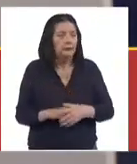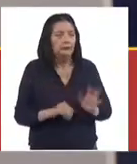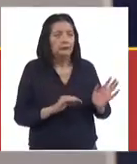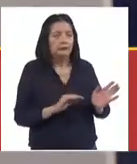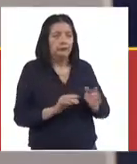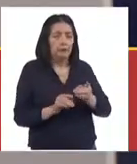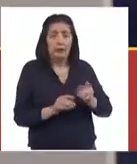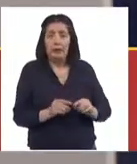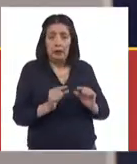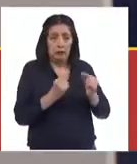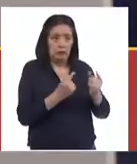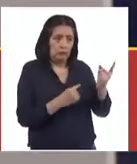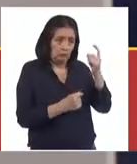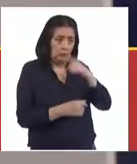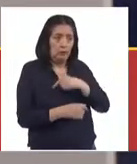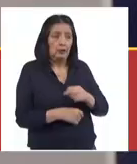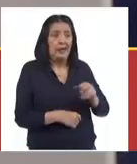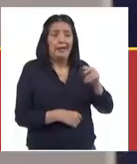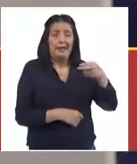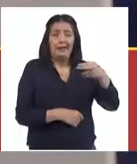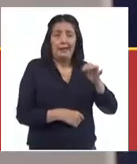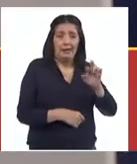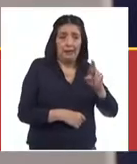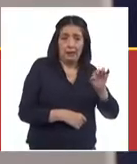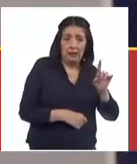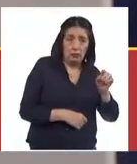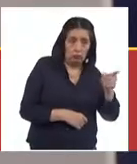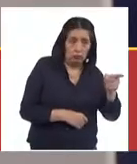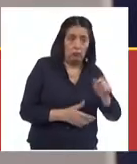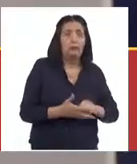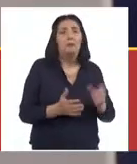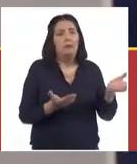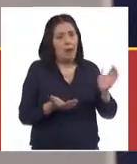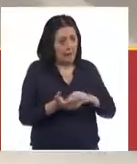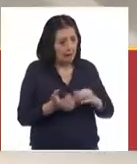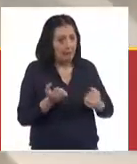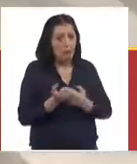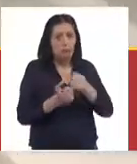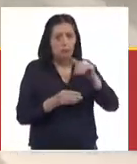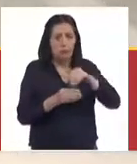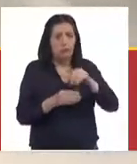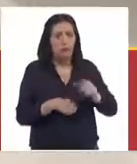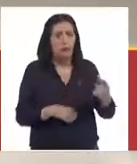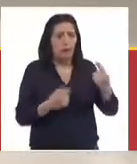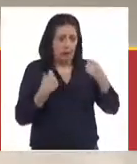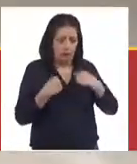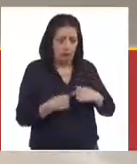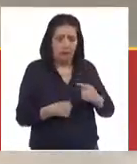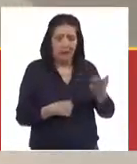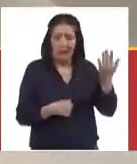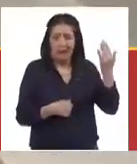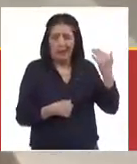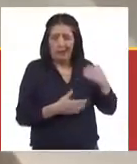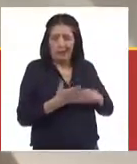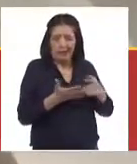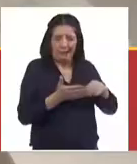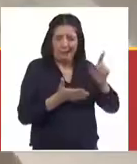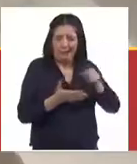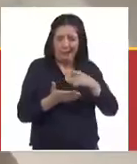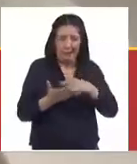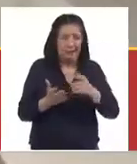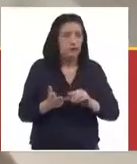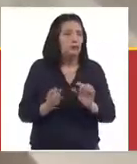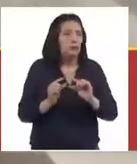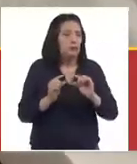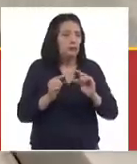las filas de Fuerza Popular, Hernando Guerra García es el candidato con mayor apoyo. El abogado, quien fuera crítico del Partido Naranja,